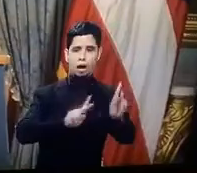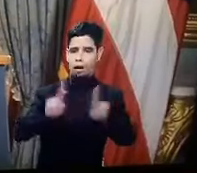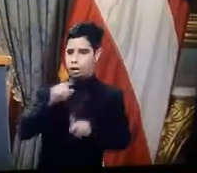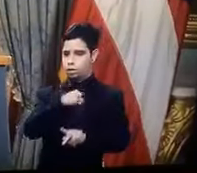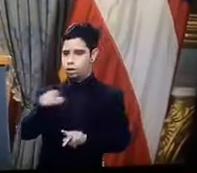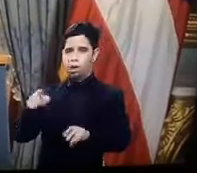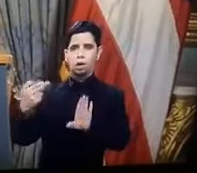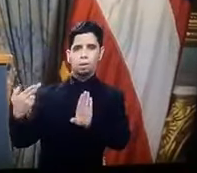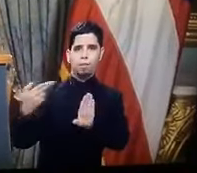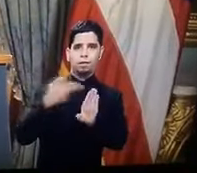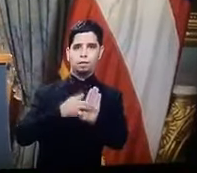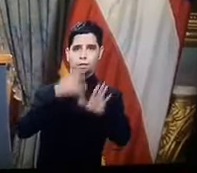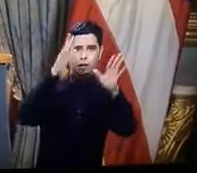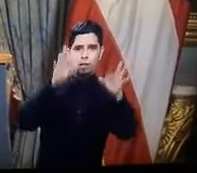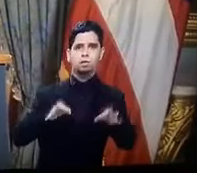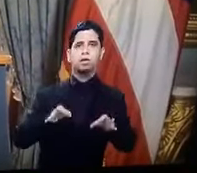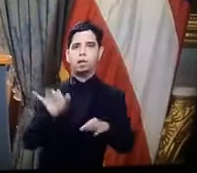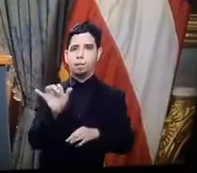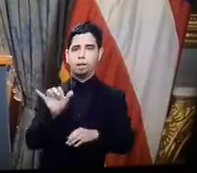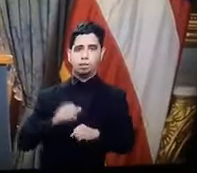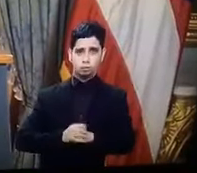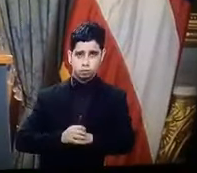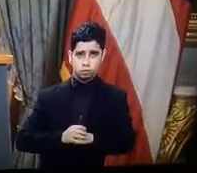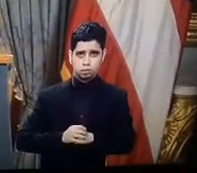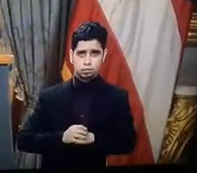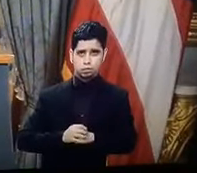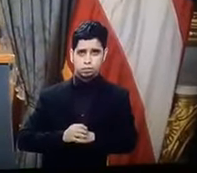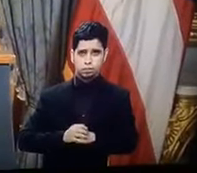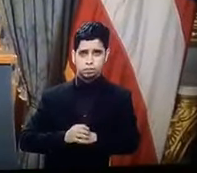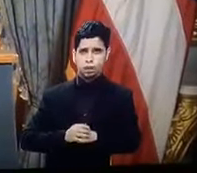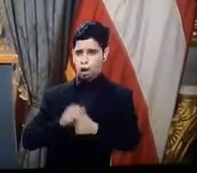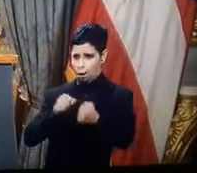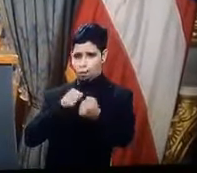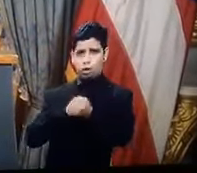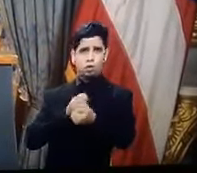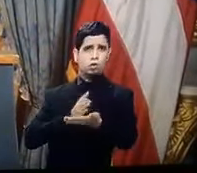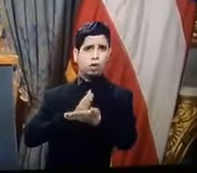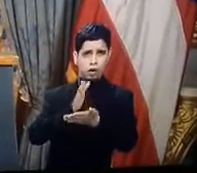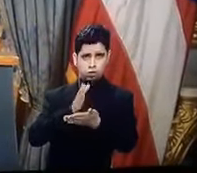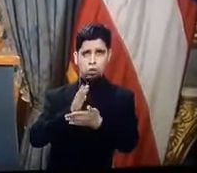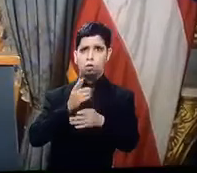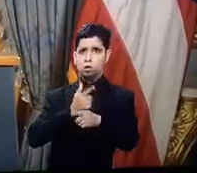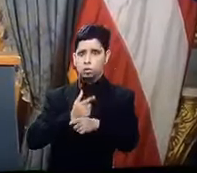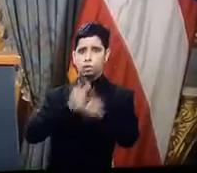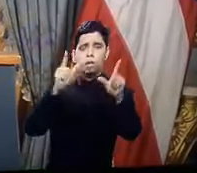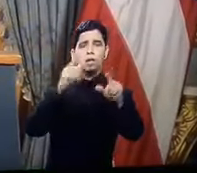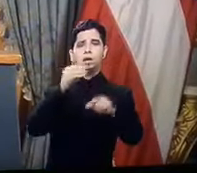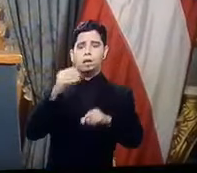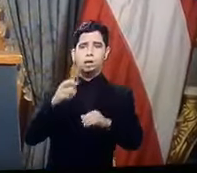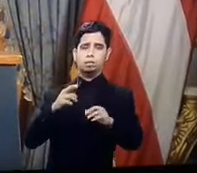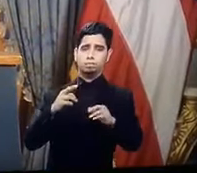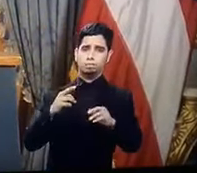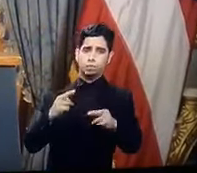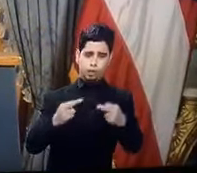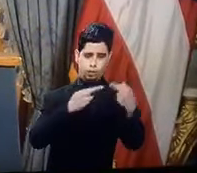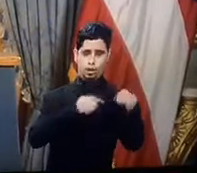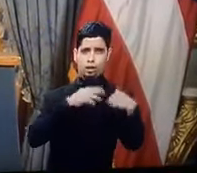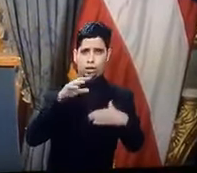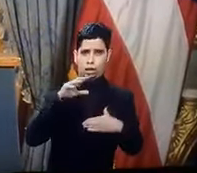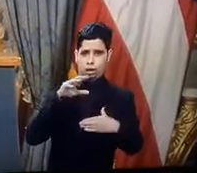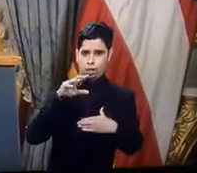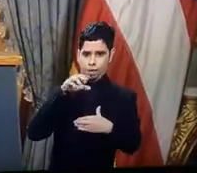legítima del pueblo en las decisiones, apoyado en los derechos, en las libertades y responsabilidades consagrados en la